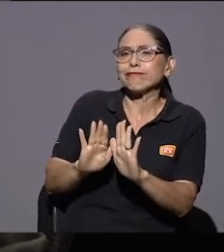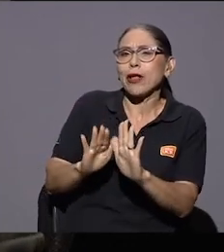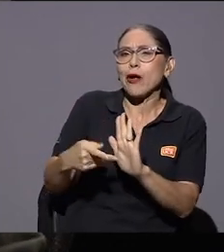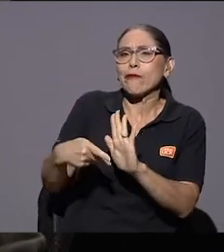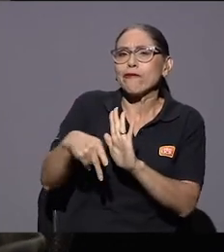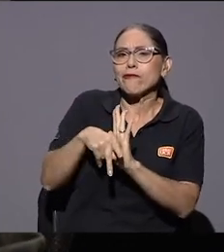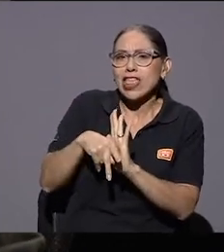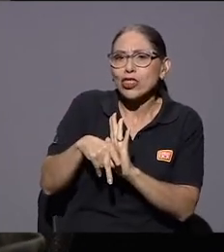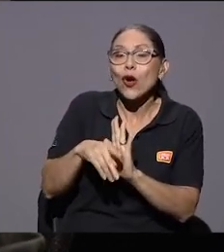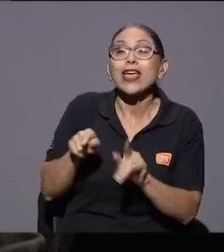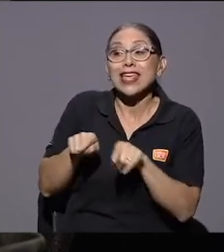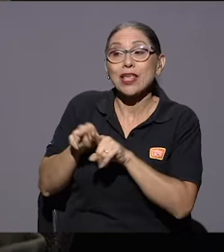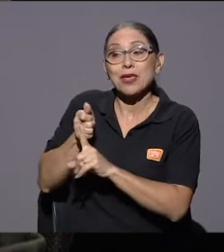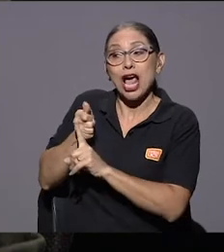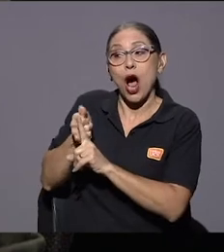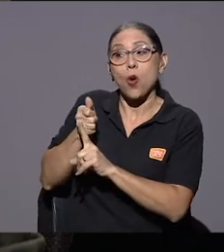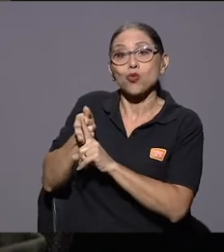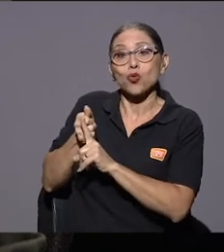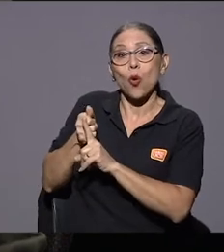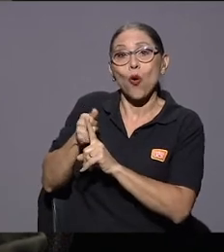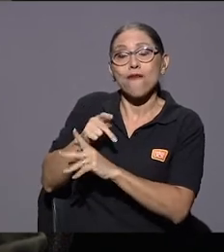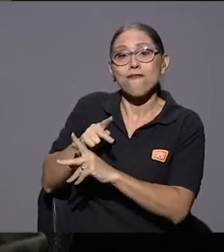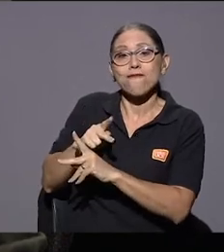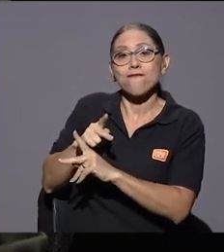caso del señor Carlos Alvarado,